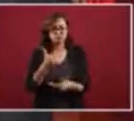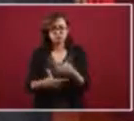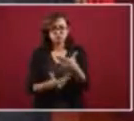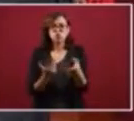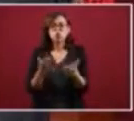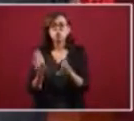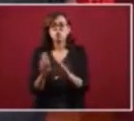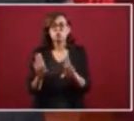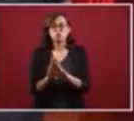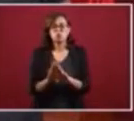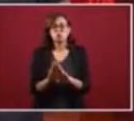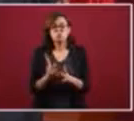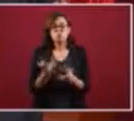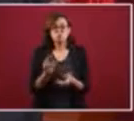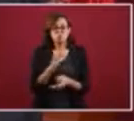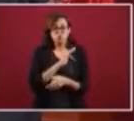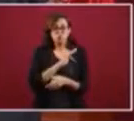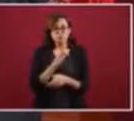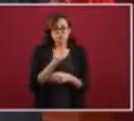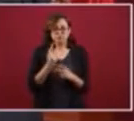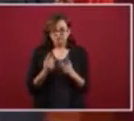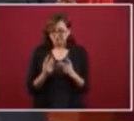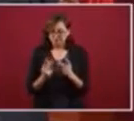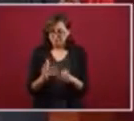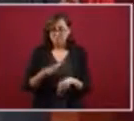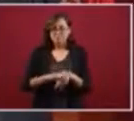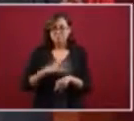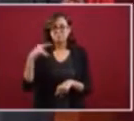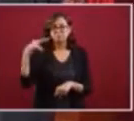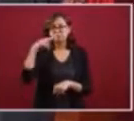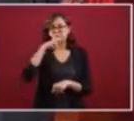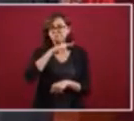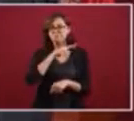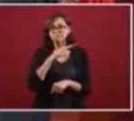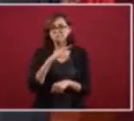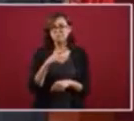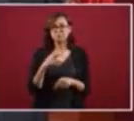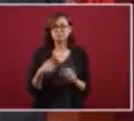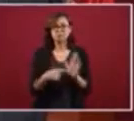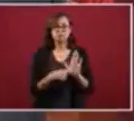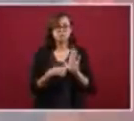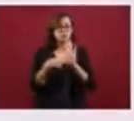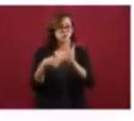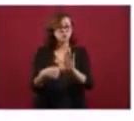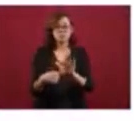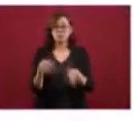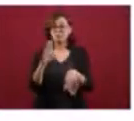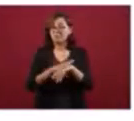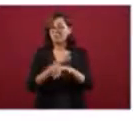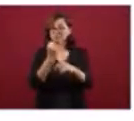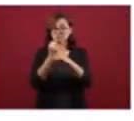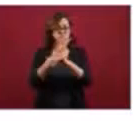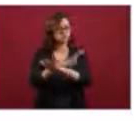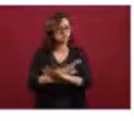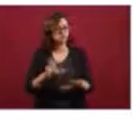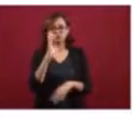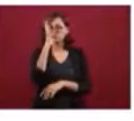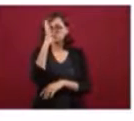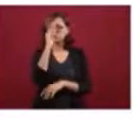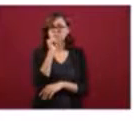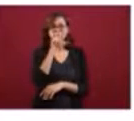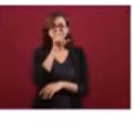ver si podemos hacer algo para expeditarla. Y esta es una ilustra, no podemos ahí mostrar la información por